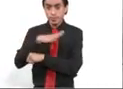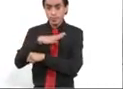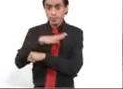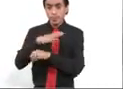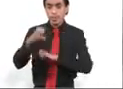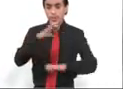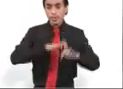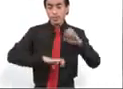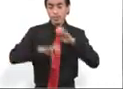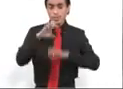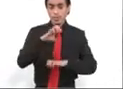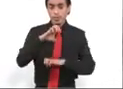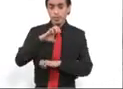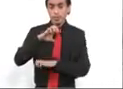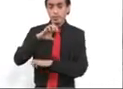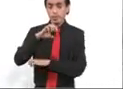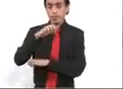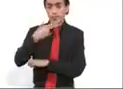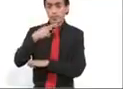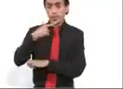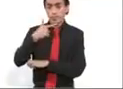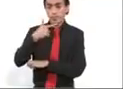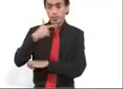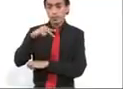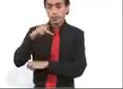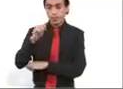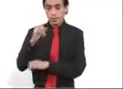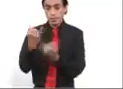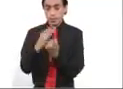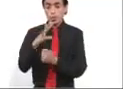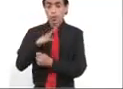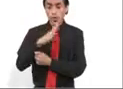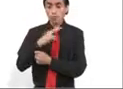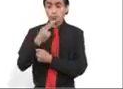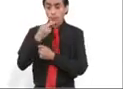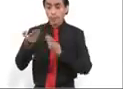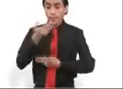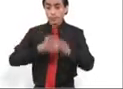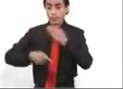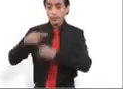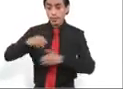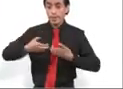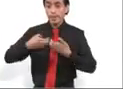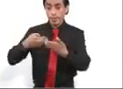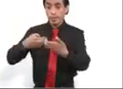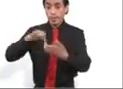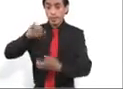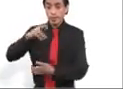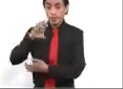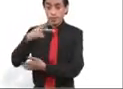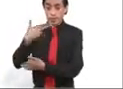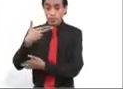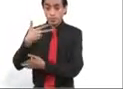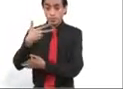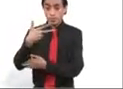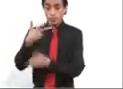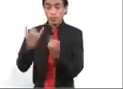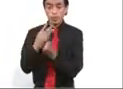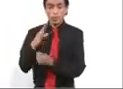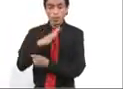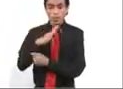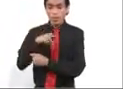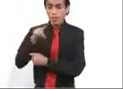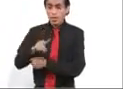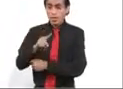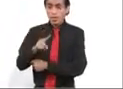GMT para que quienes han dado servicio históricamente en Eje 8 ya no den servicio con los viejos microbuses que